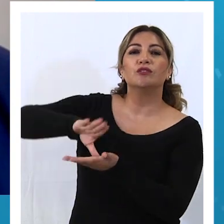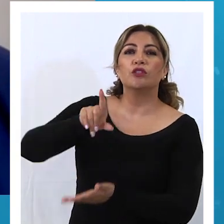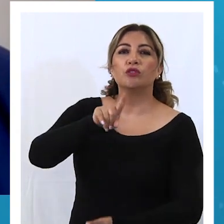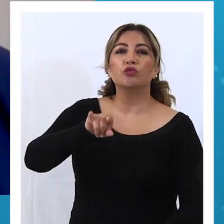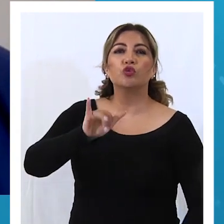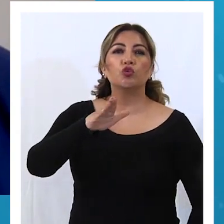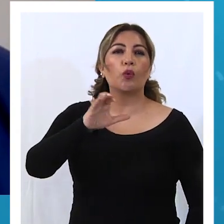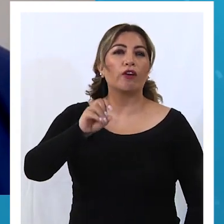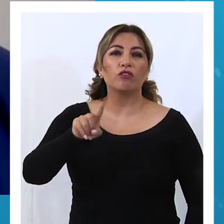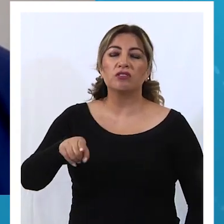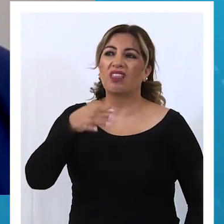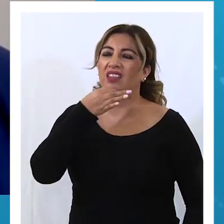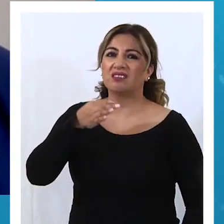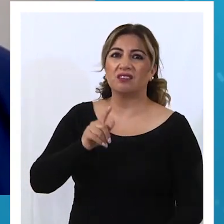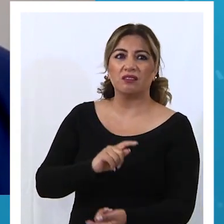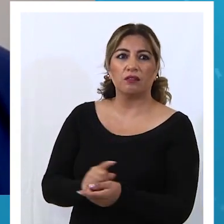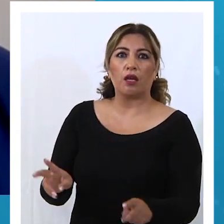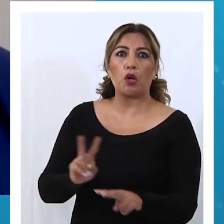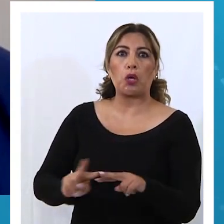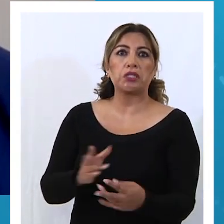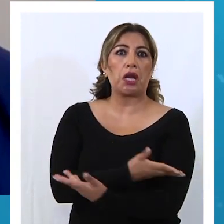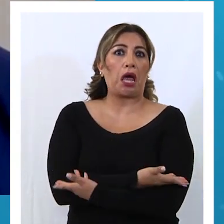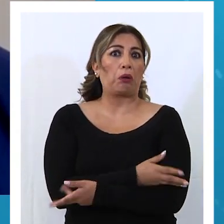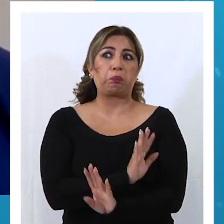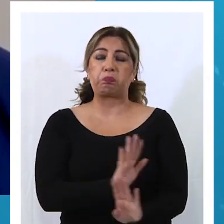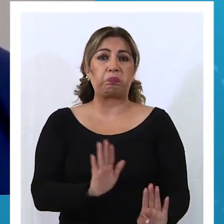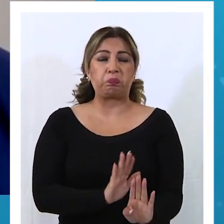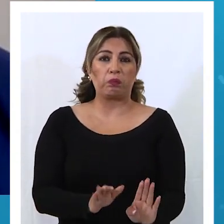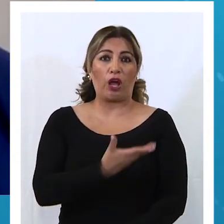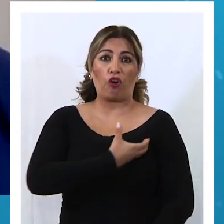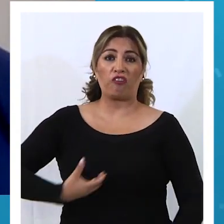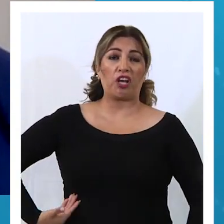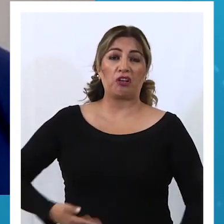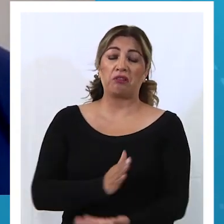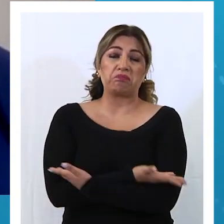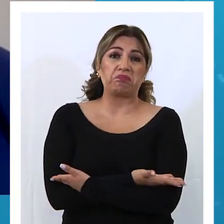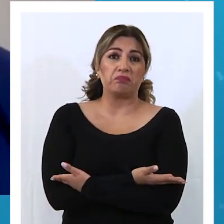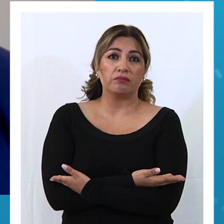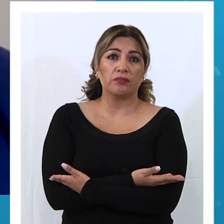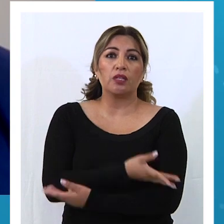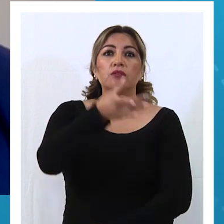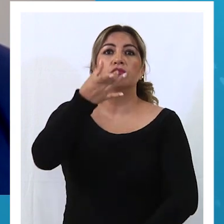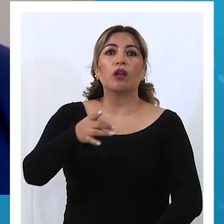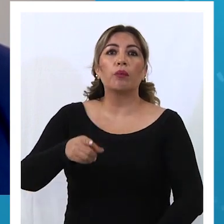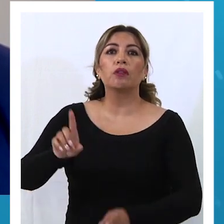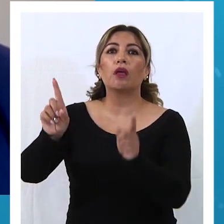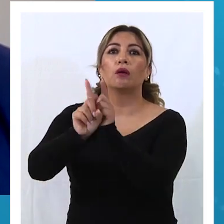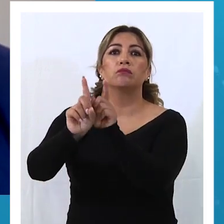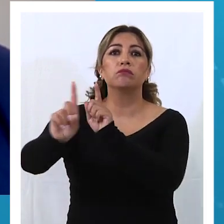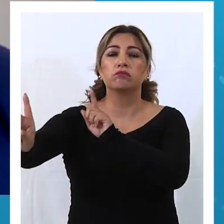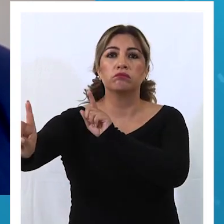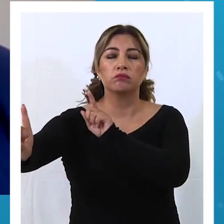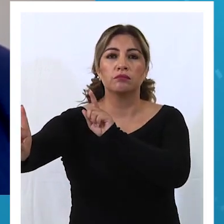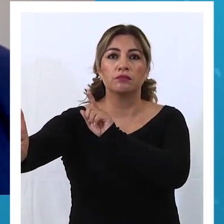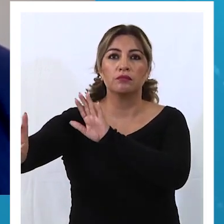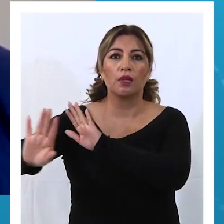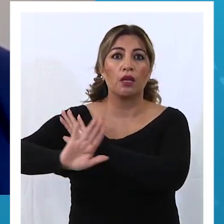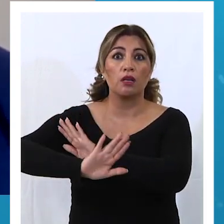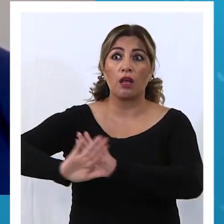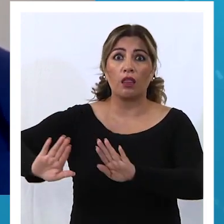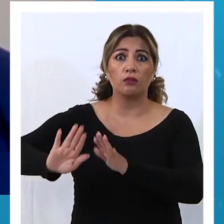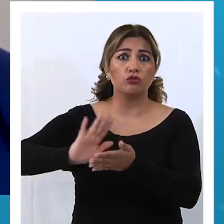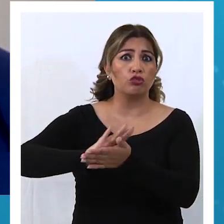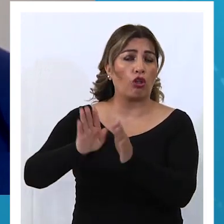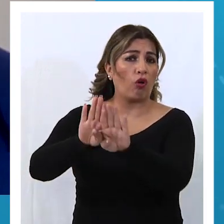medida totalmente distinta, que es decir, no hacer nada prácticamente, recomendar a la gente que mantenga una distancia social, pero todo lo